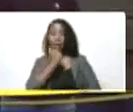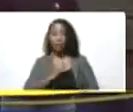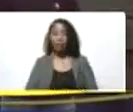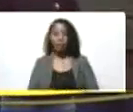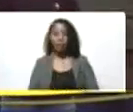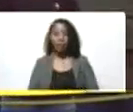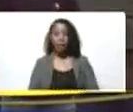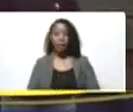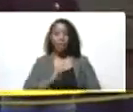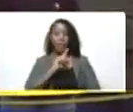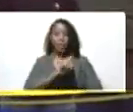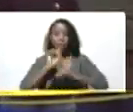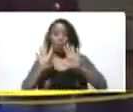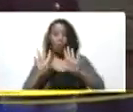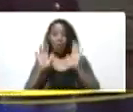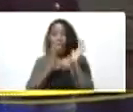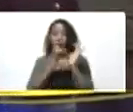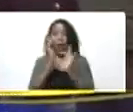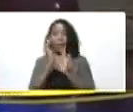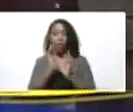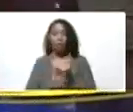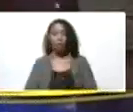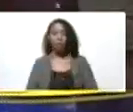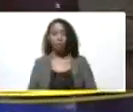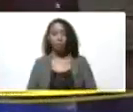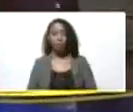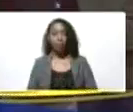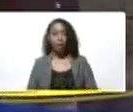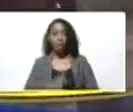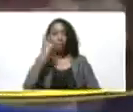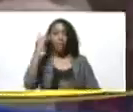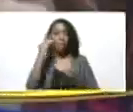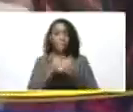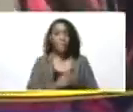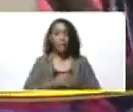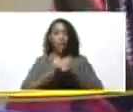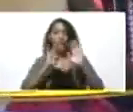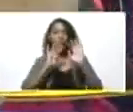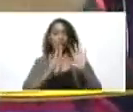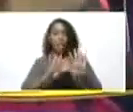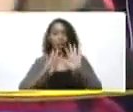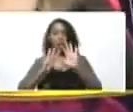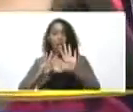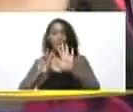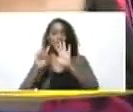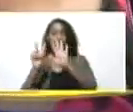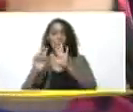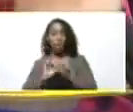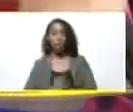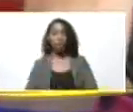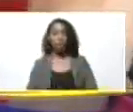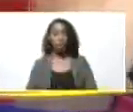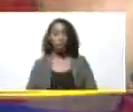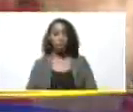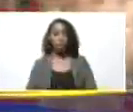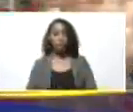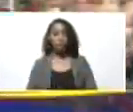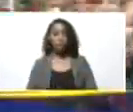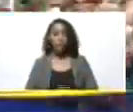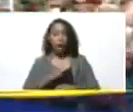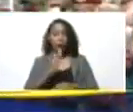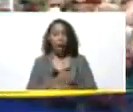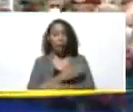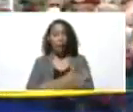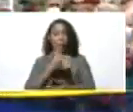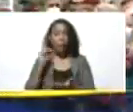un 19 de abril de 1997, que ante la